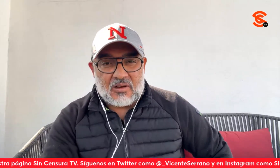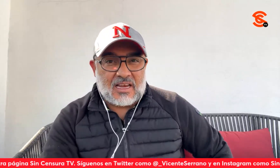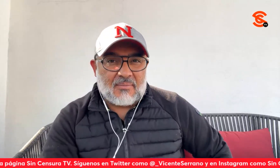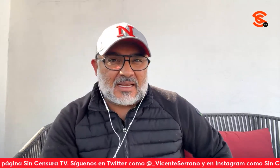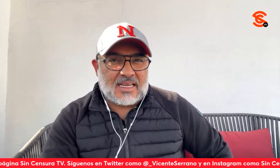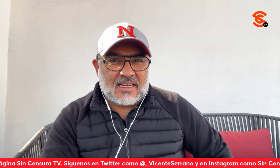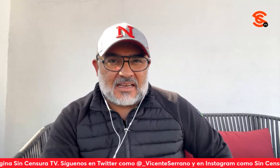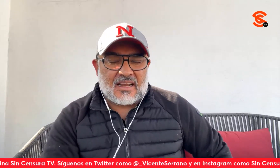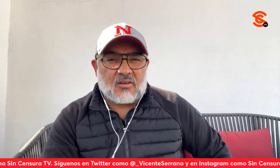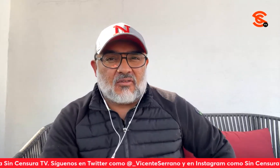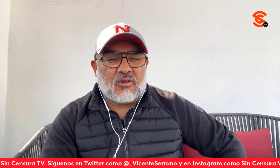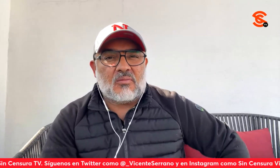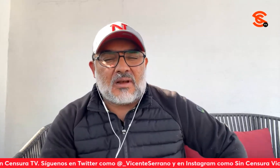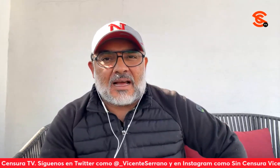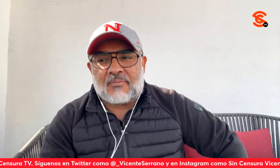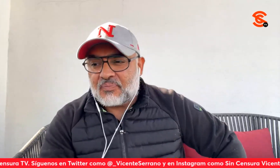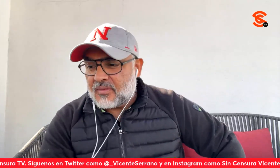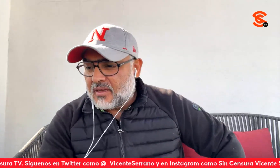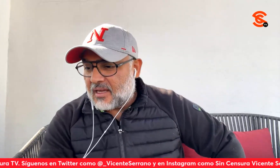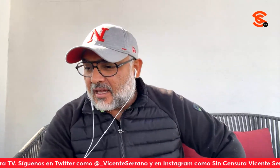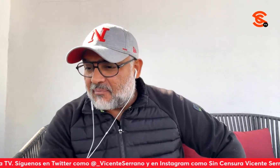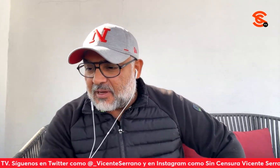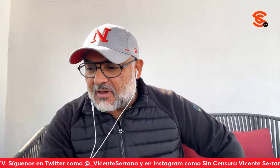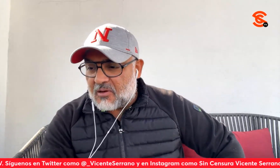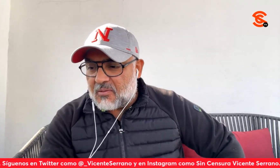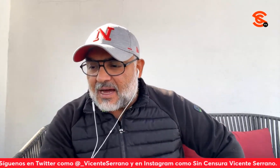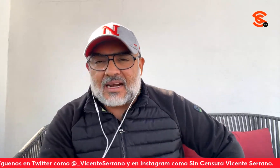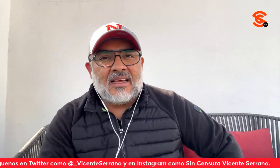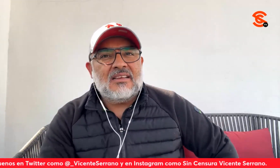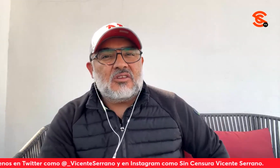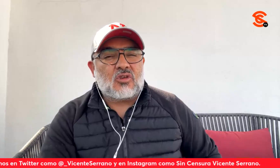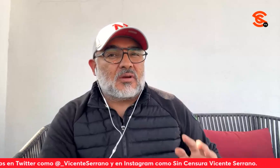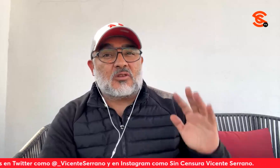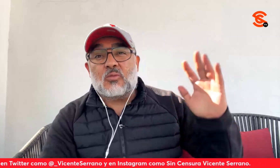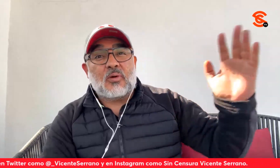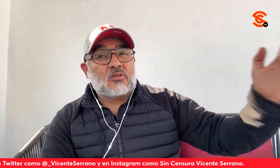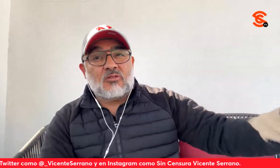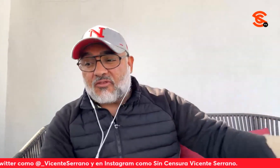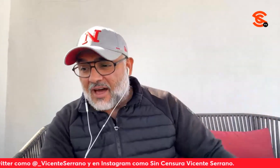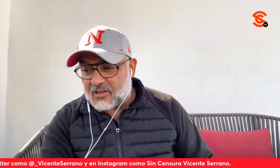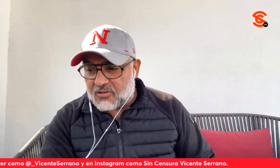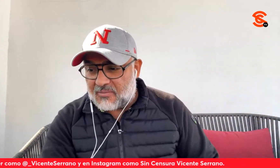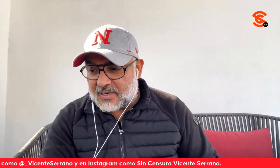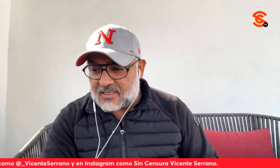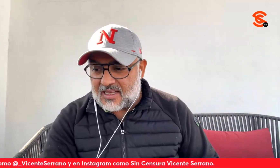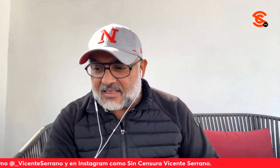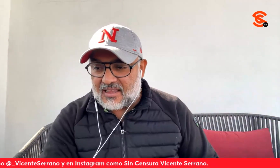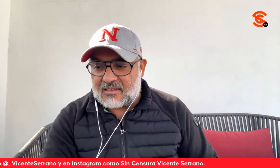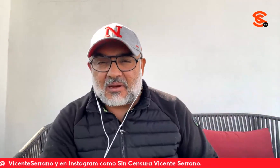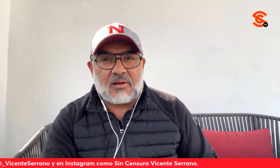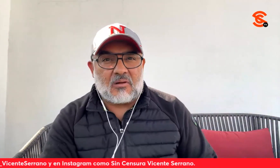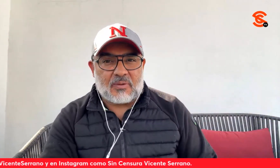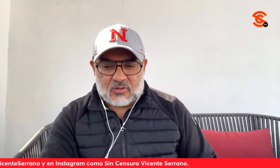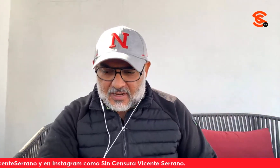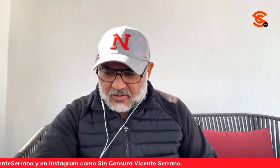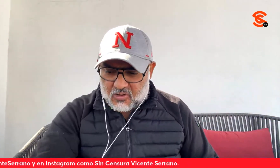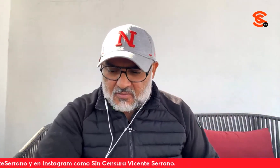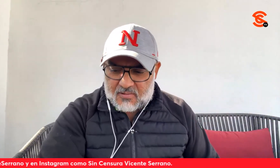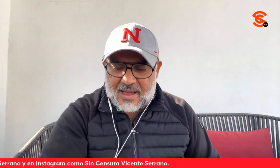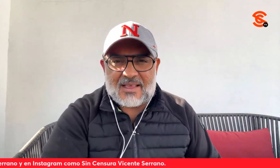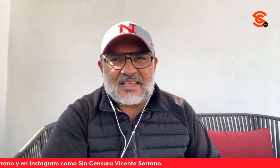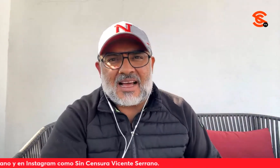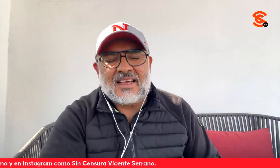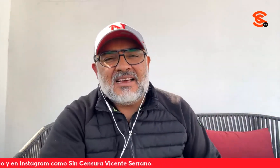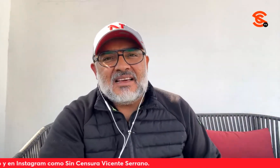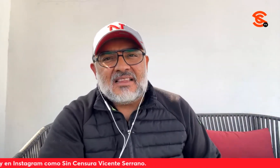decía hoy en la mañana en Radio Fórmula epigmenio y barra sobre el supuesto infarto del presidente Andrés Manuel López Obrador